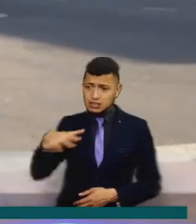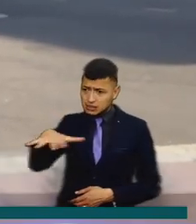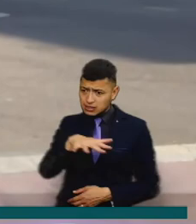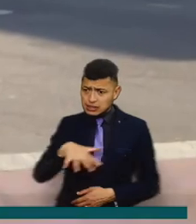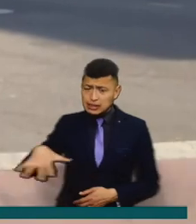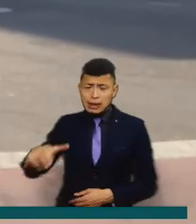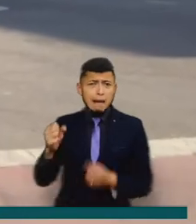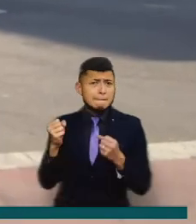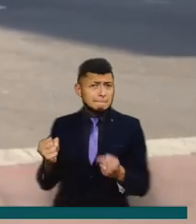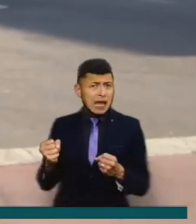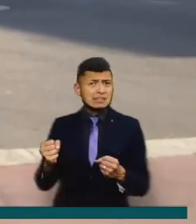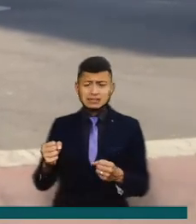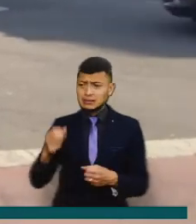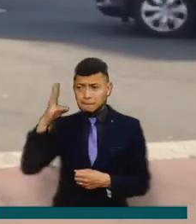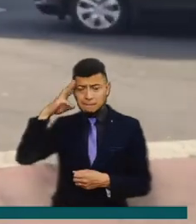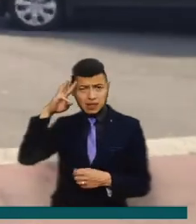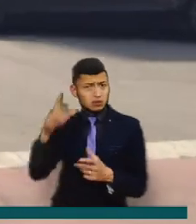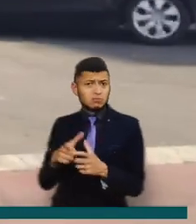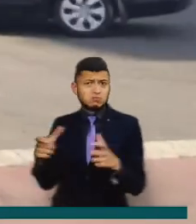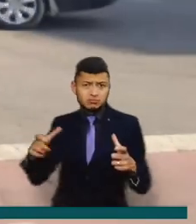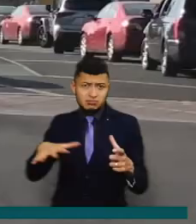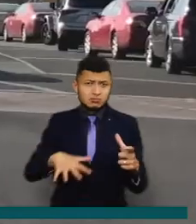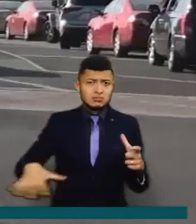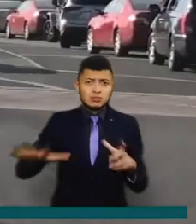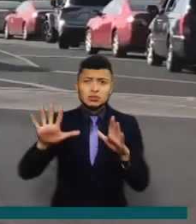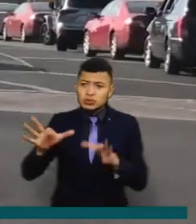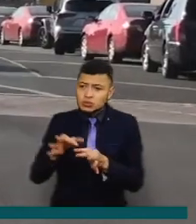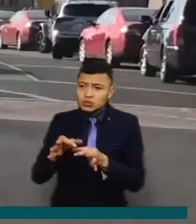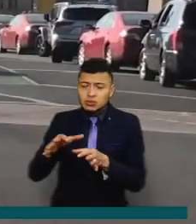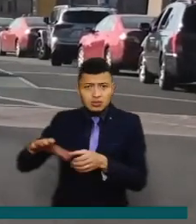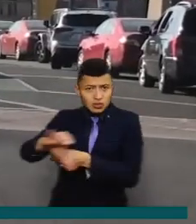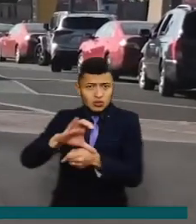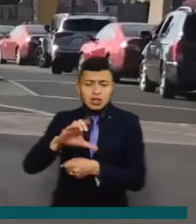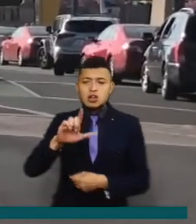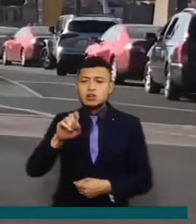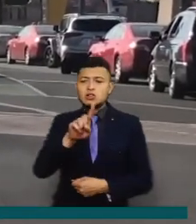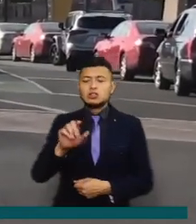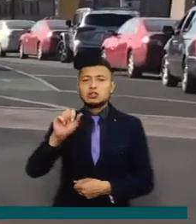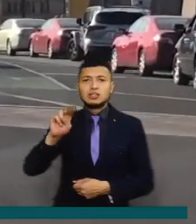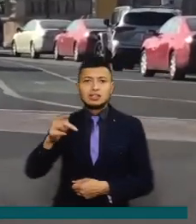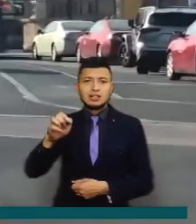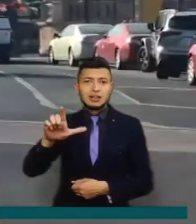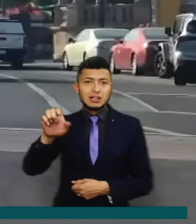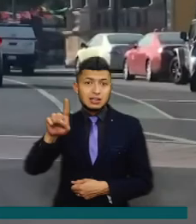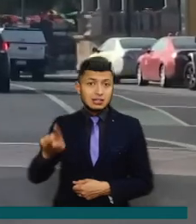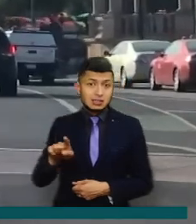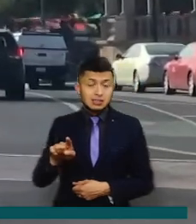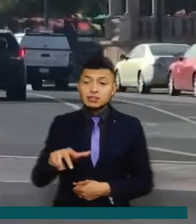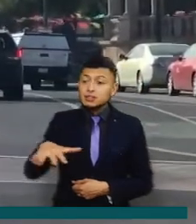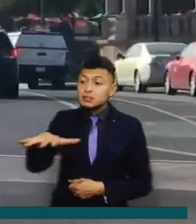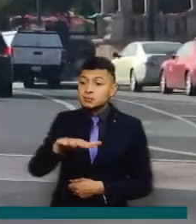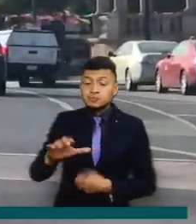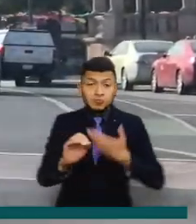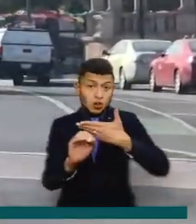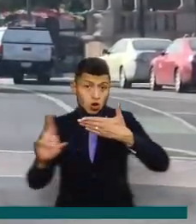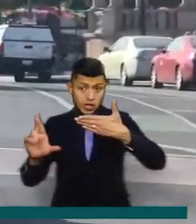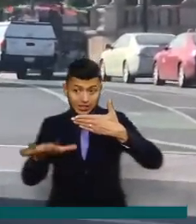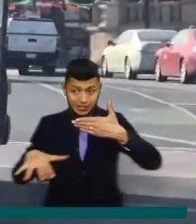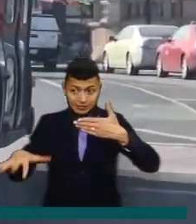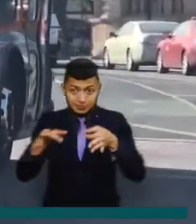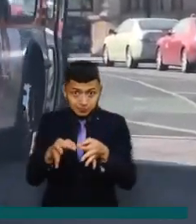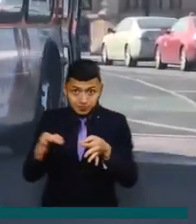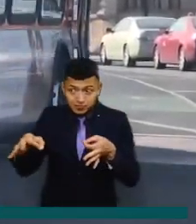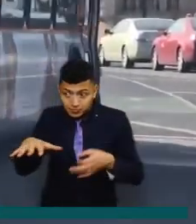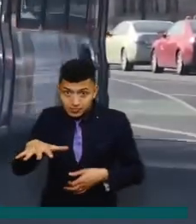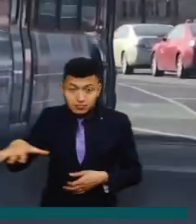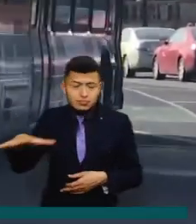de Los Ángeles, Boyle Heights. Boyle Heights se encuentra al este de Los Ángeles, donde la mayoría de